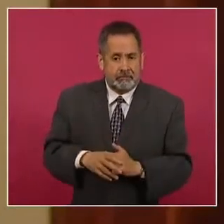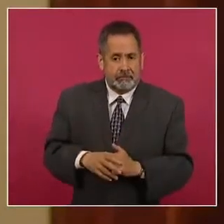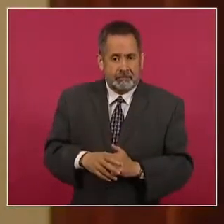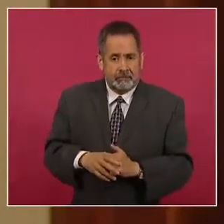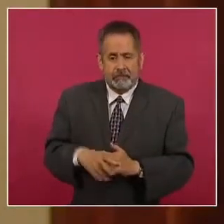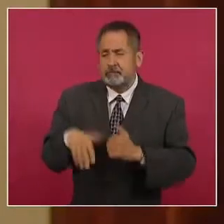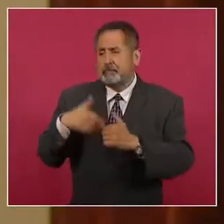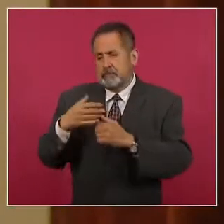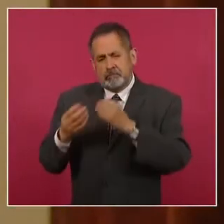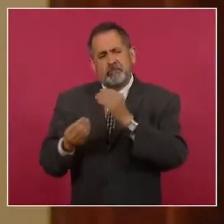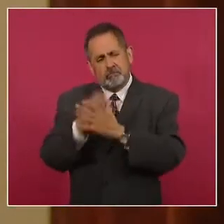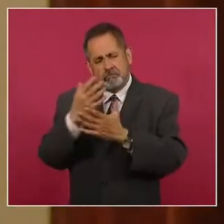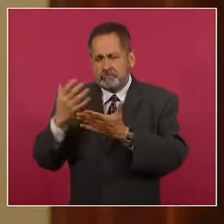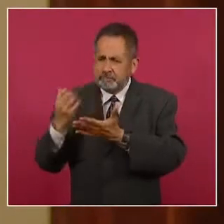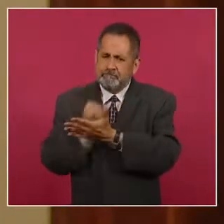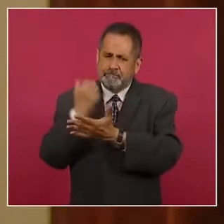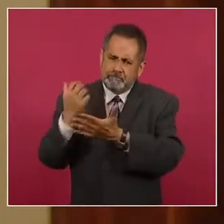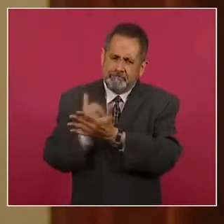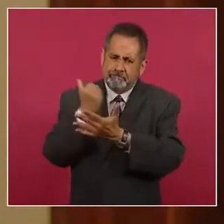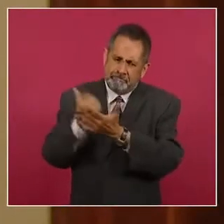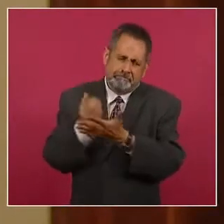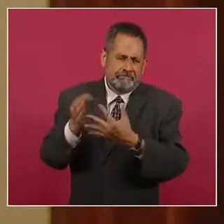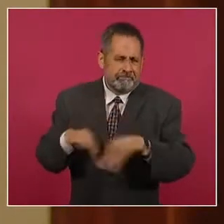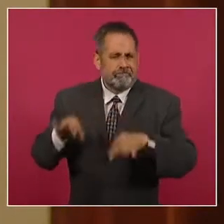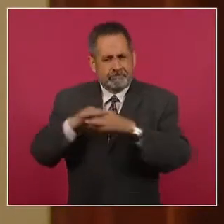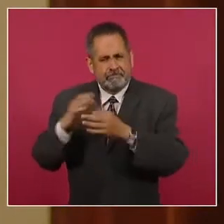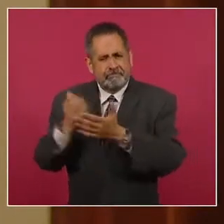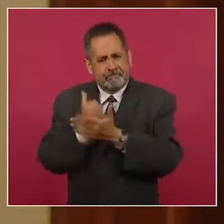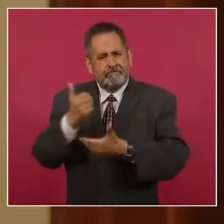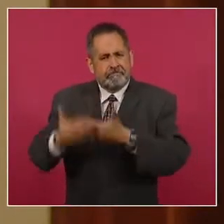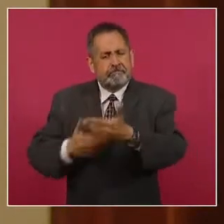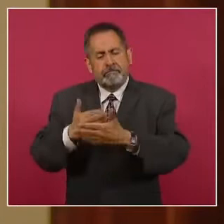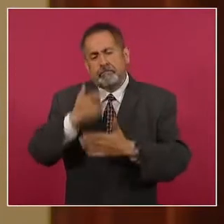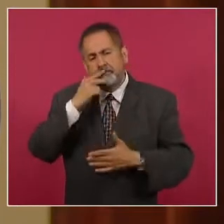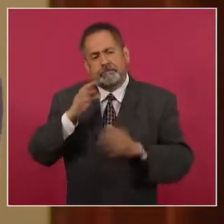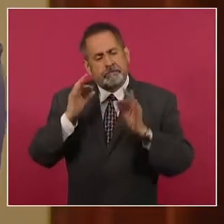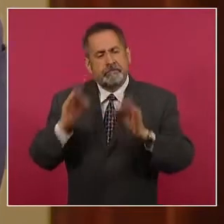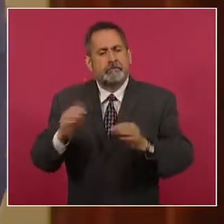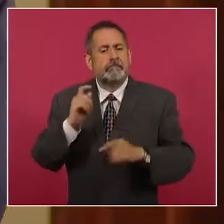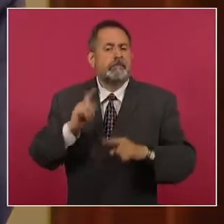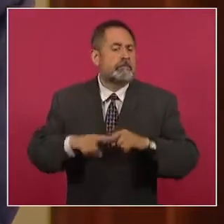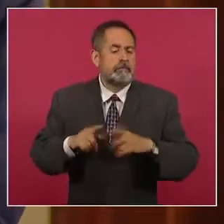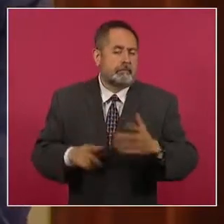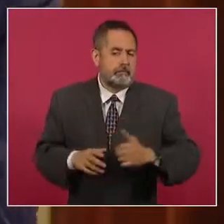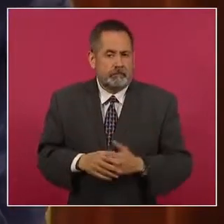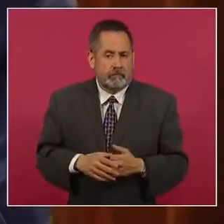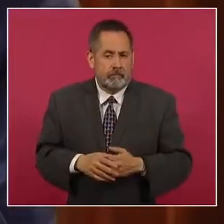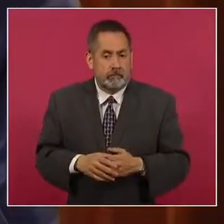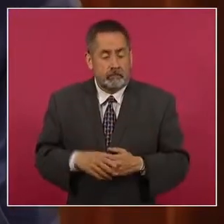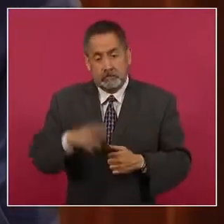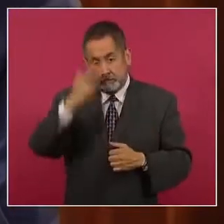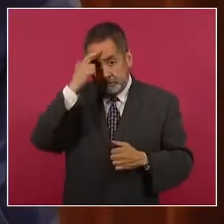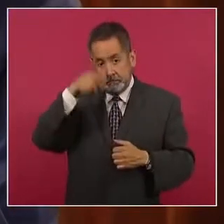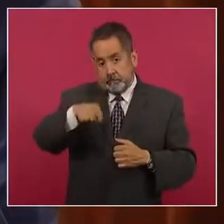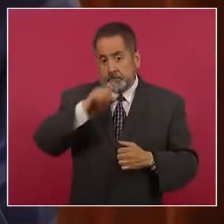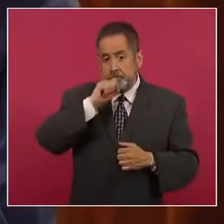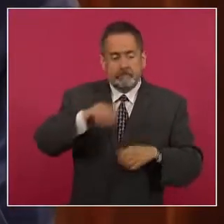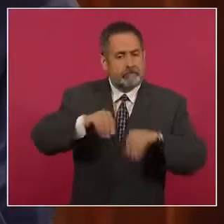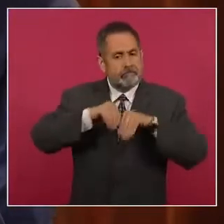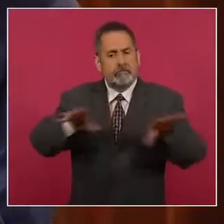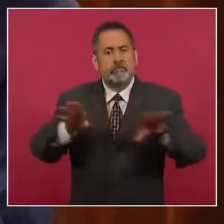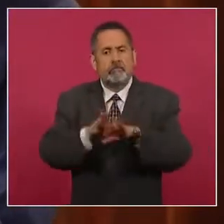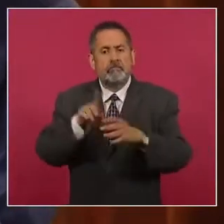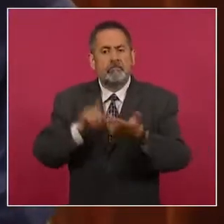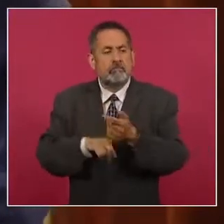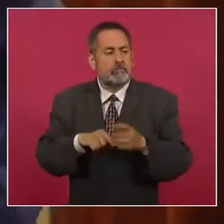otras cosas importantes. Se logró que se declarara